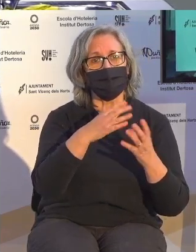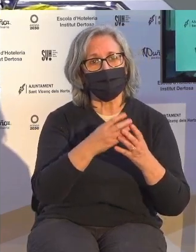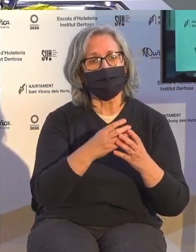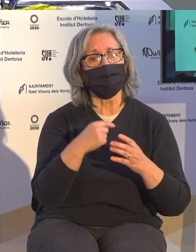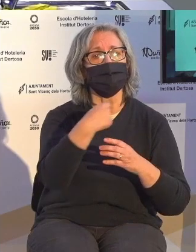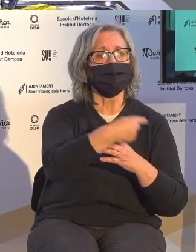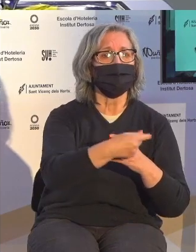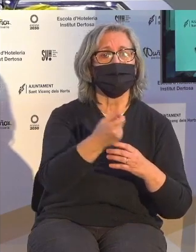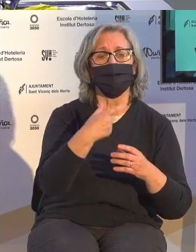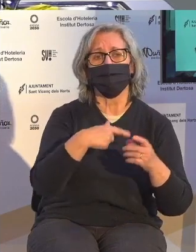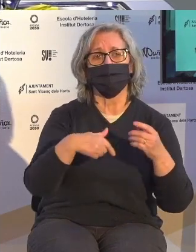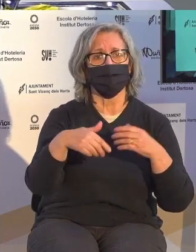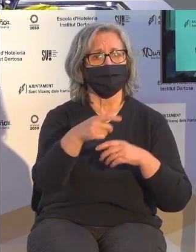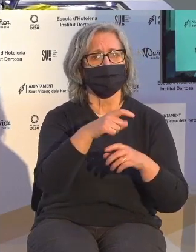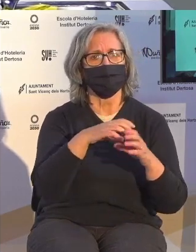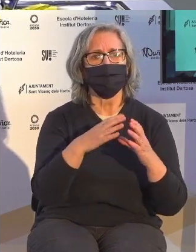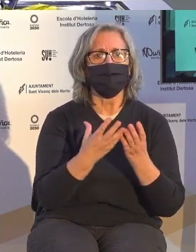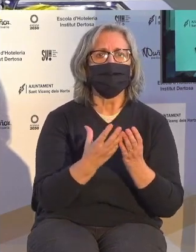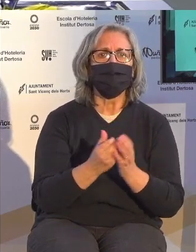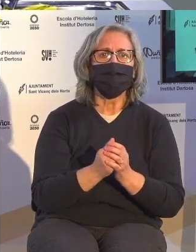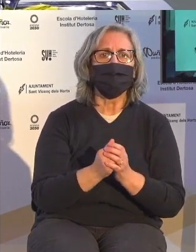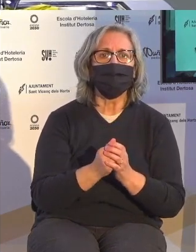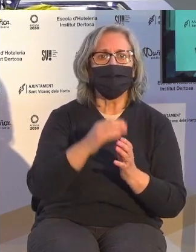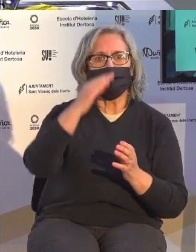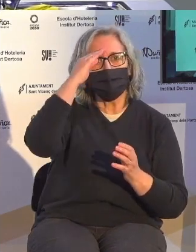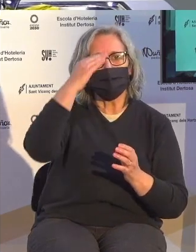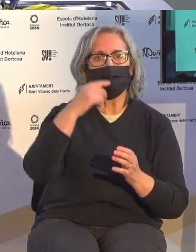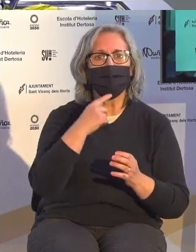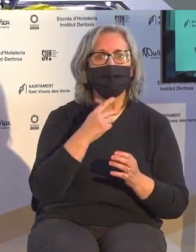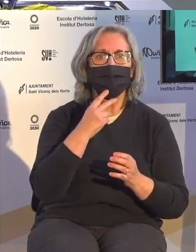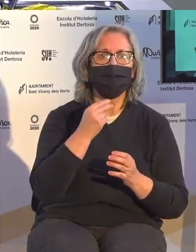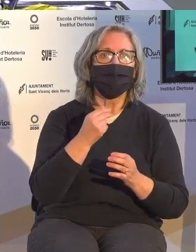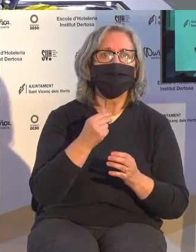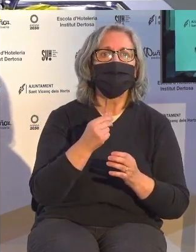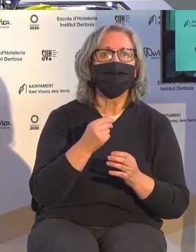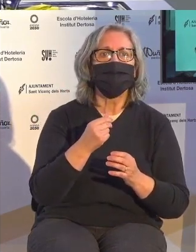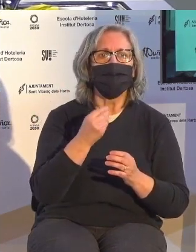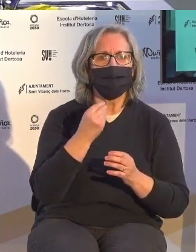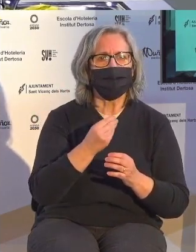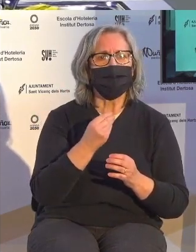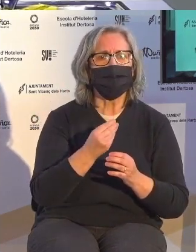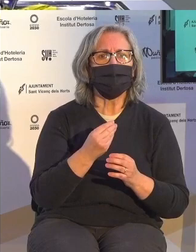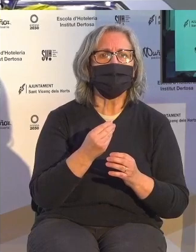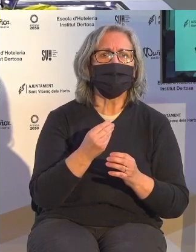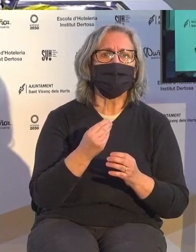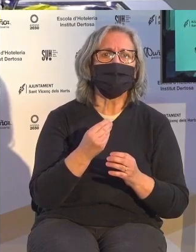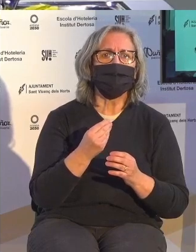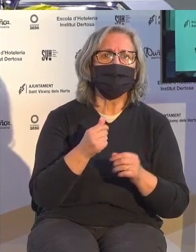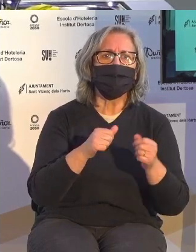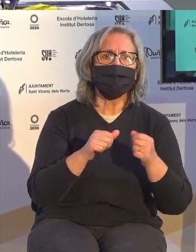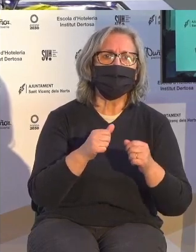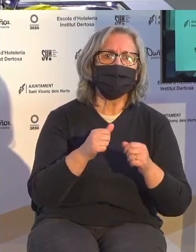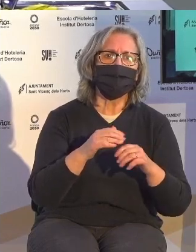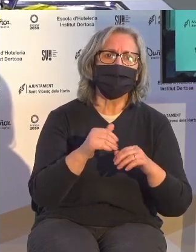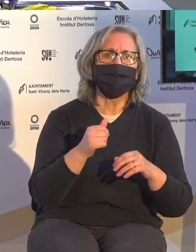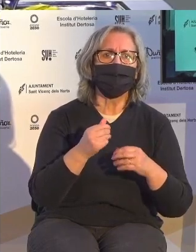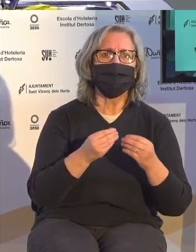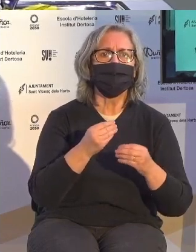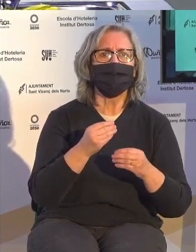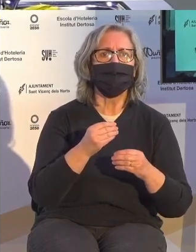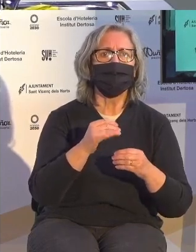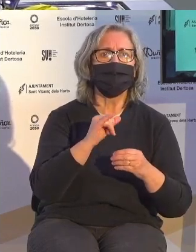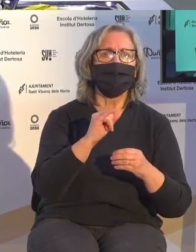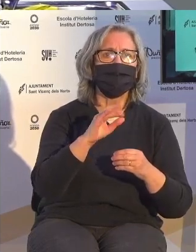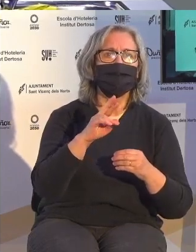japón que es lo justo y hecho una receta muy básica de youtube y